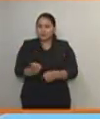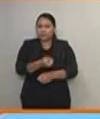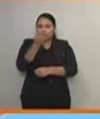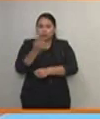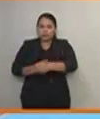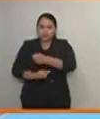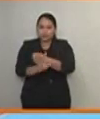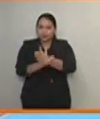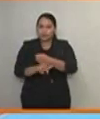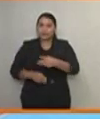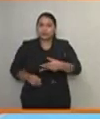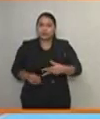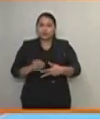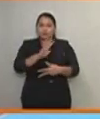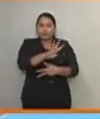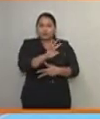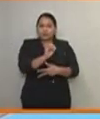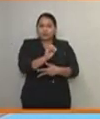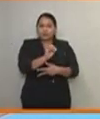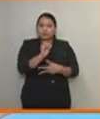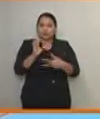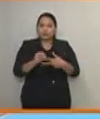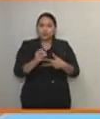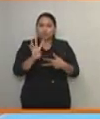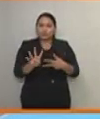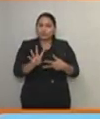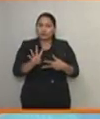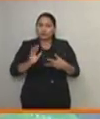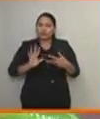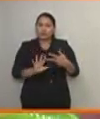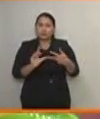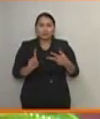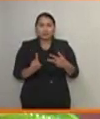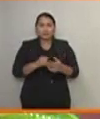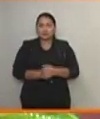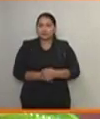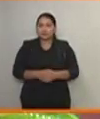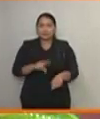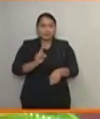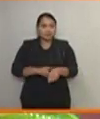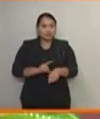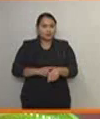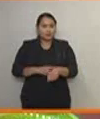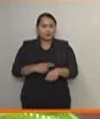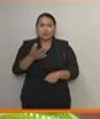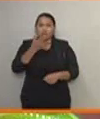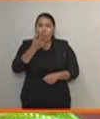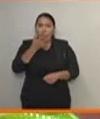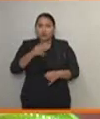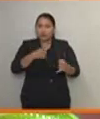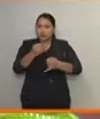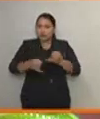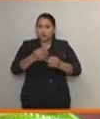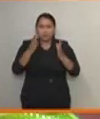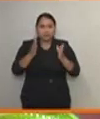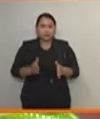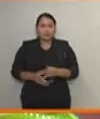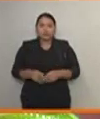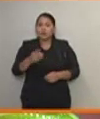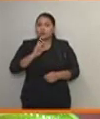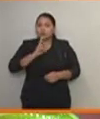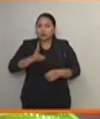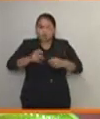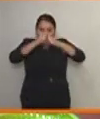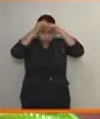afortunados de Pega 3, 40, 04 y 51. Ha llegado el momento favorito de nuestros soñadores, donde hacemos de